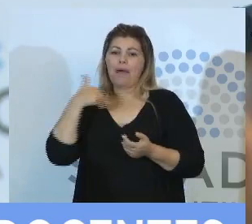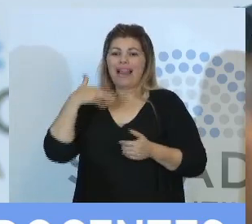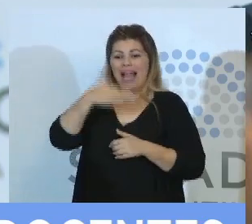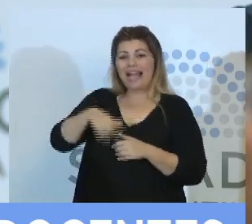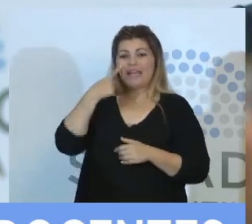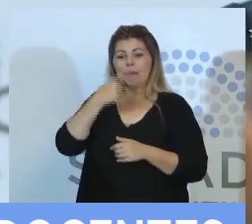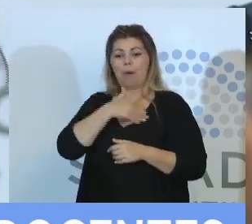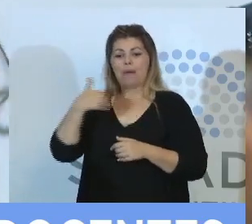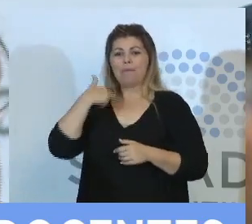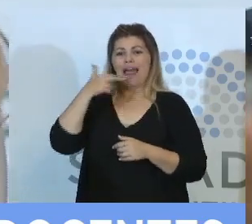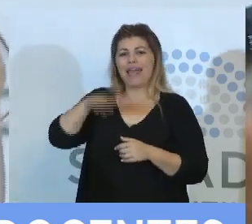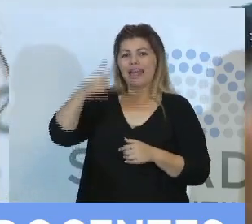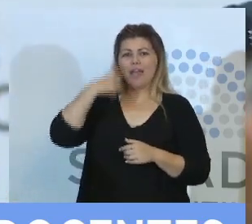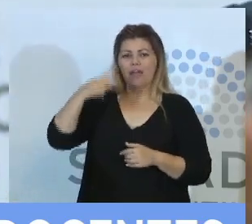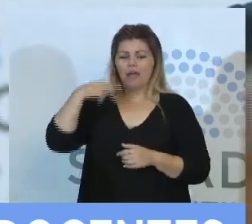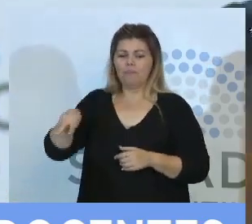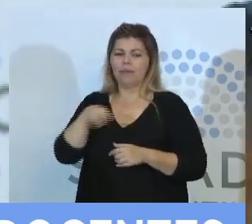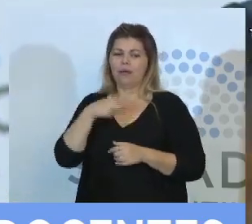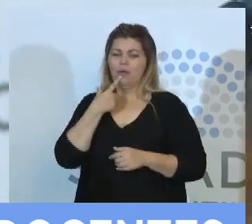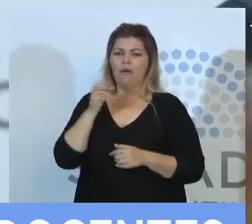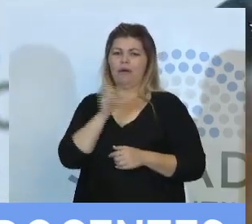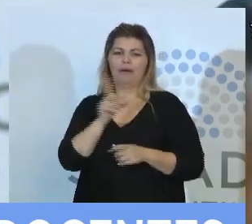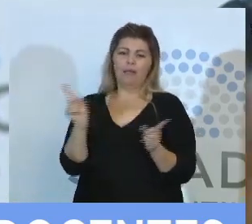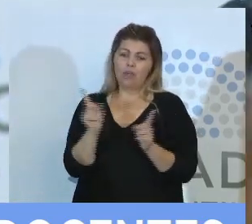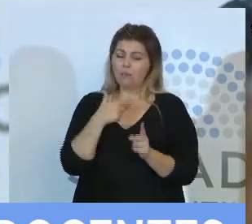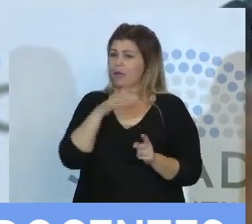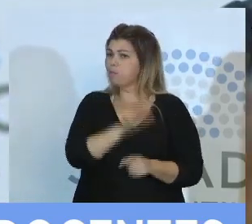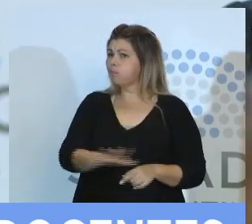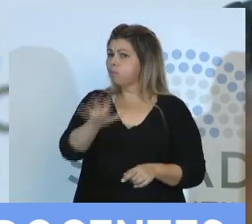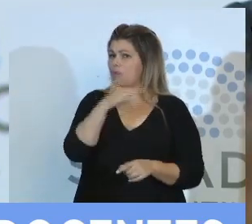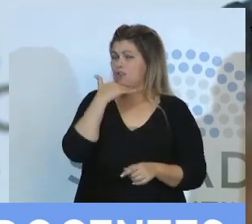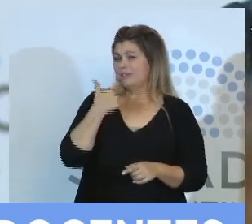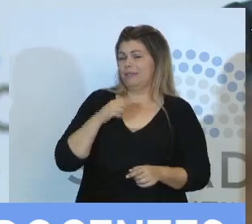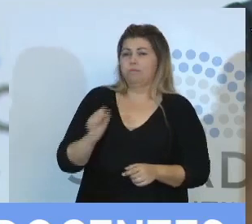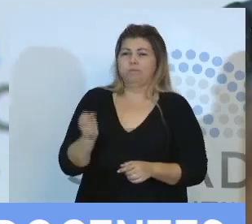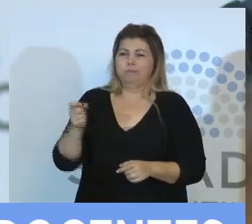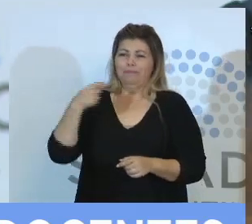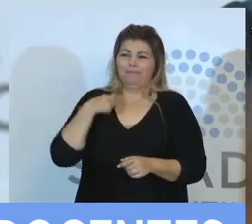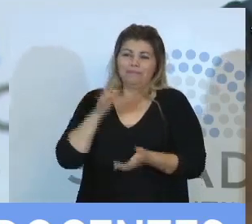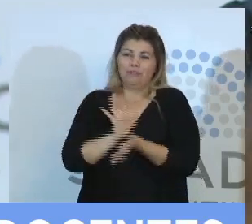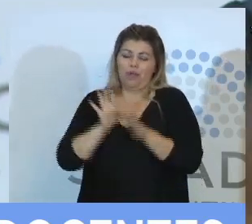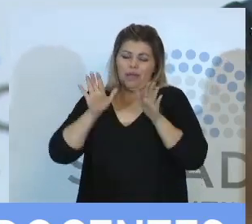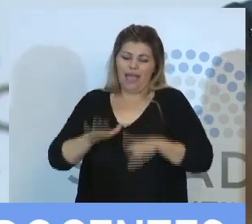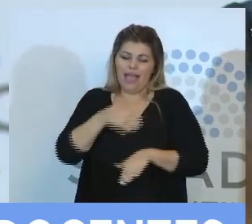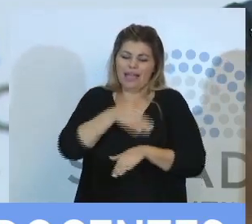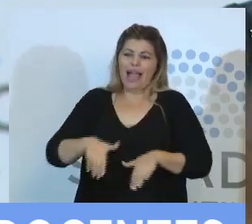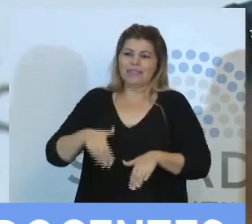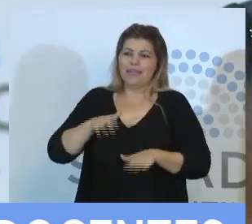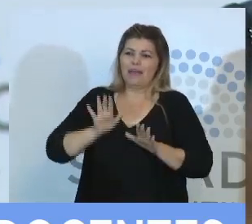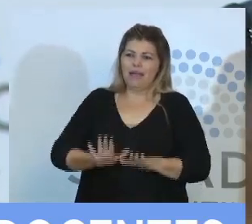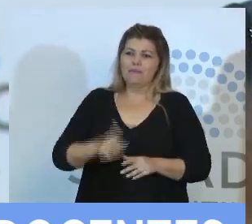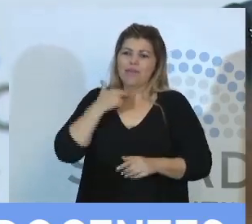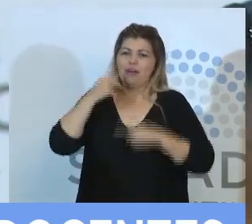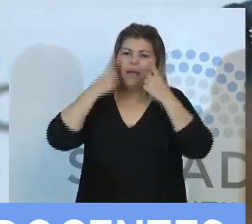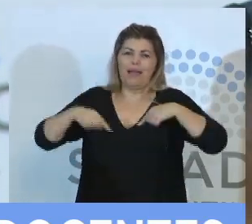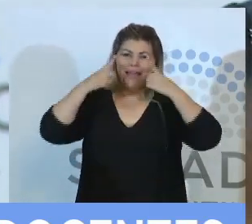calle, no mirarla juzgándola, porque no sabes qué está pasando. Me ha pasado a mí, que me he quedado parada en el medio de la vereda esperando que se